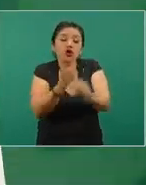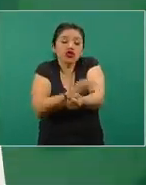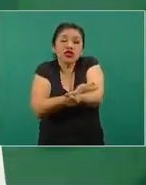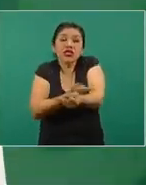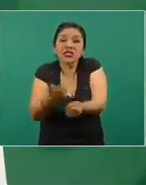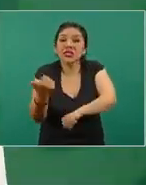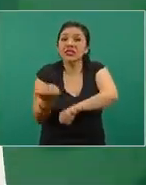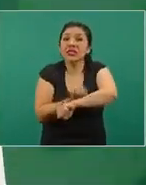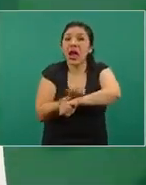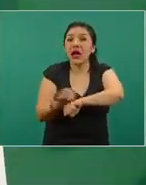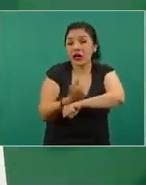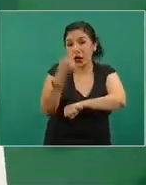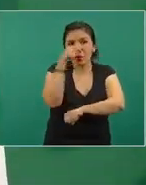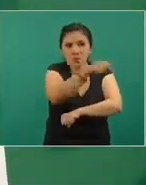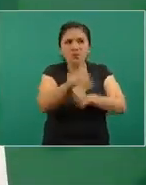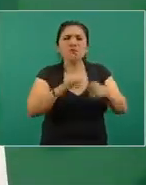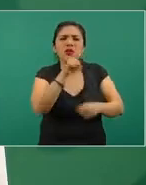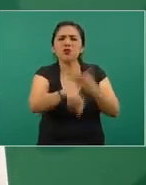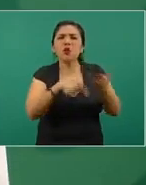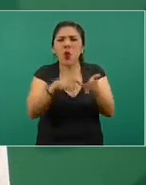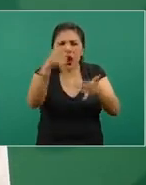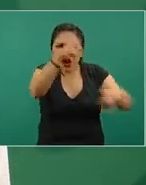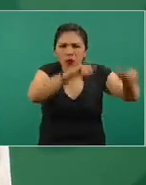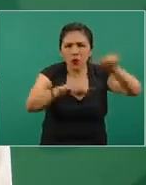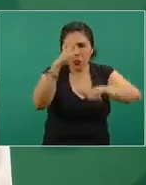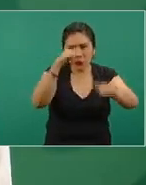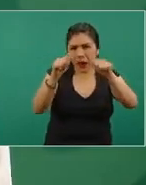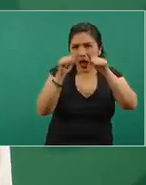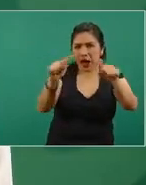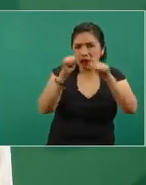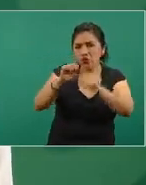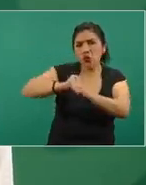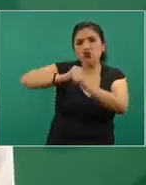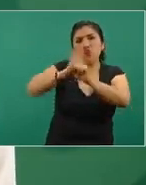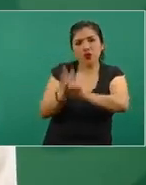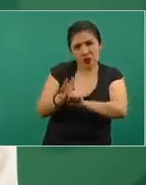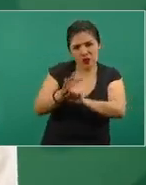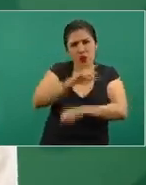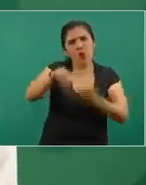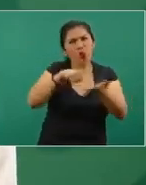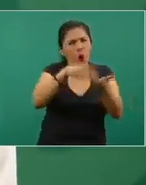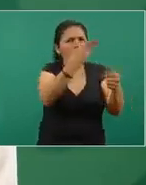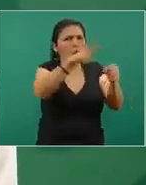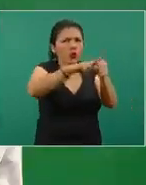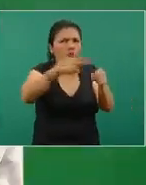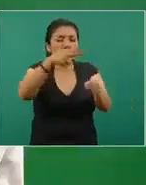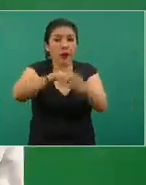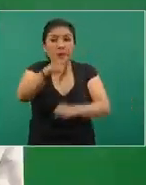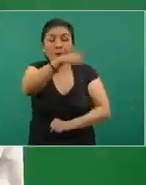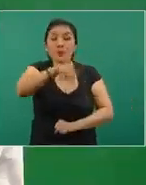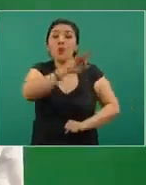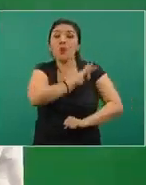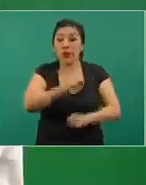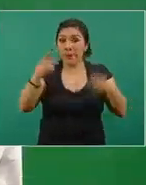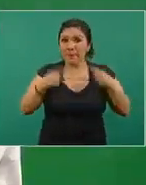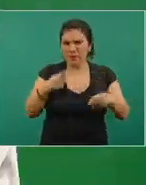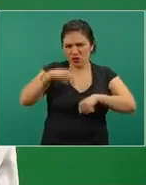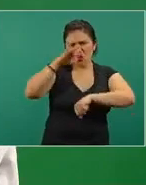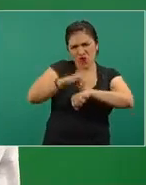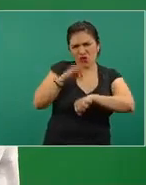hacen en los laboratorios donde se atiende COVID, en las unidades COVID, y permiten a las personas